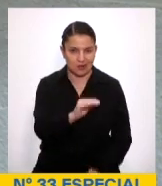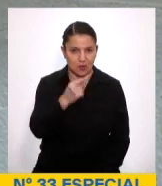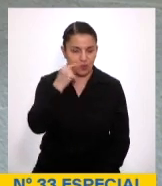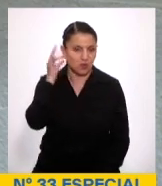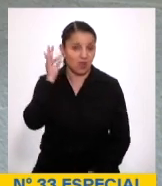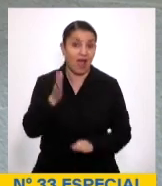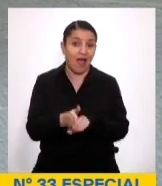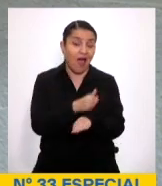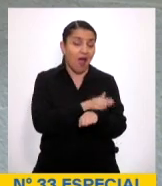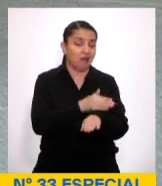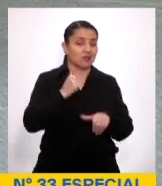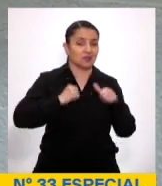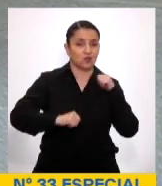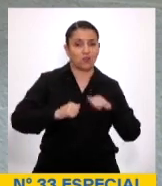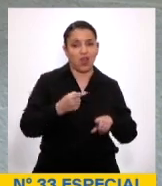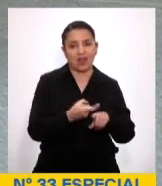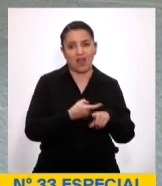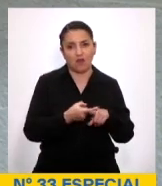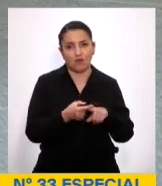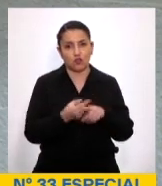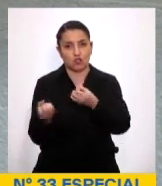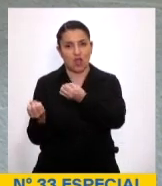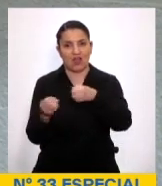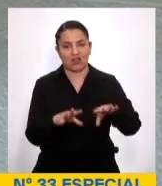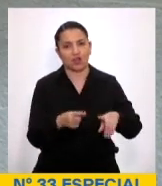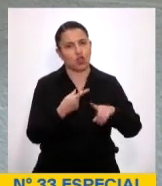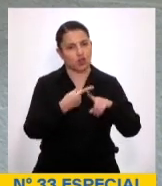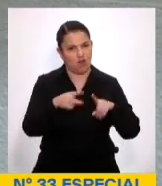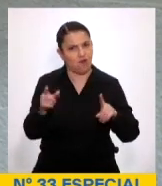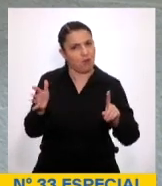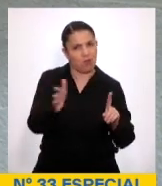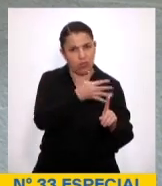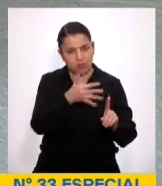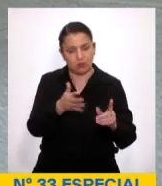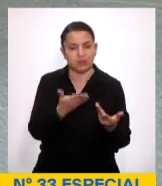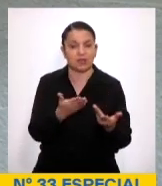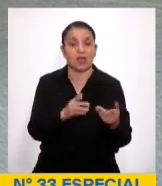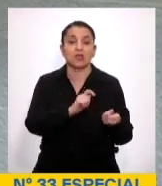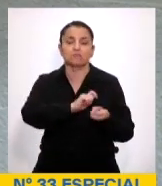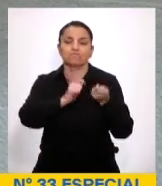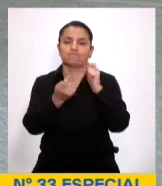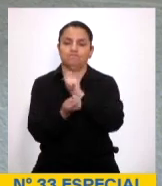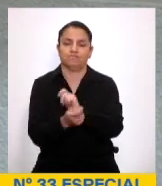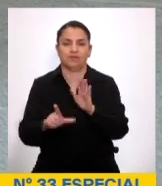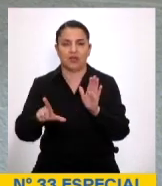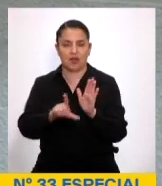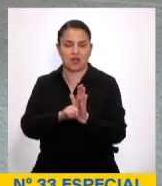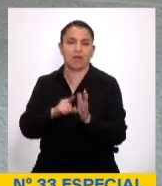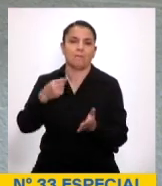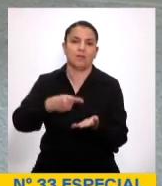abusos y abandono y otra forma de explotación siendo luego perfeccionada en